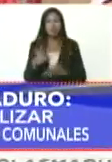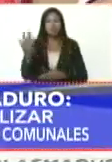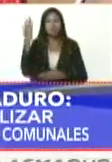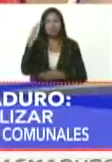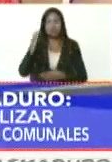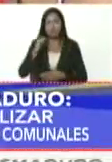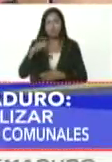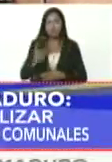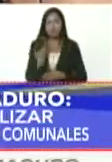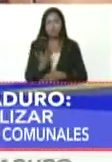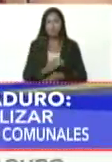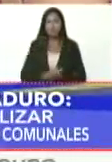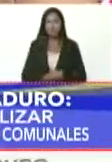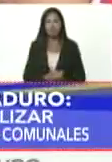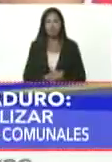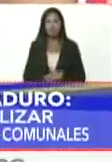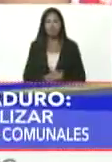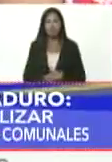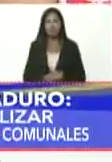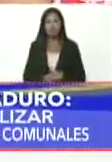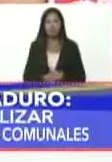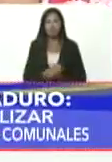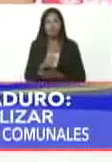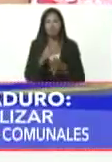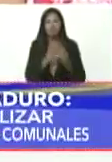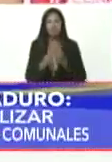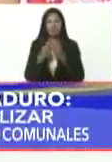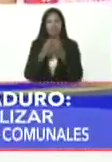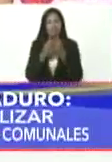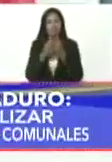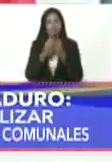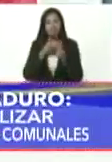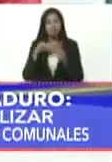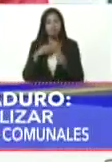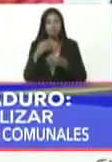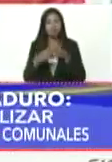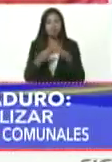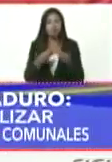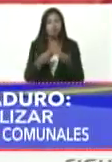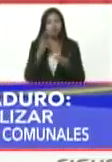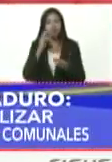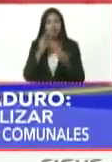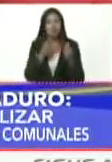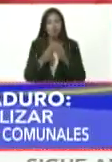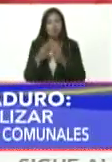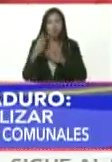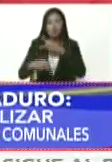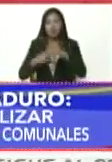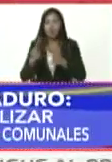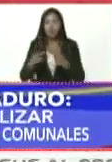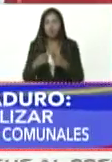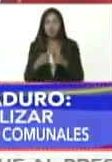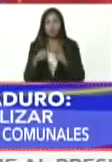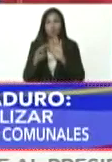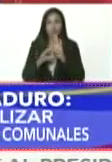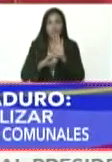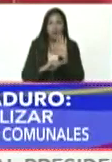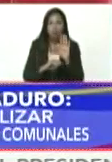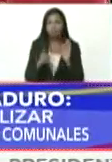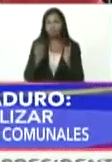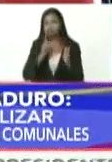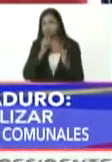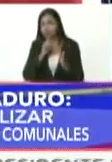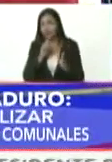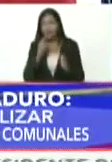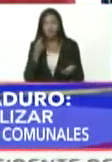puede. Y este dinero que sacamos es dinero productivo, no es inflacionario.